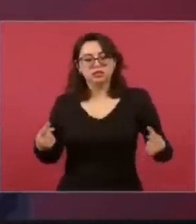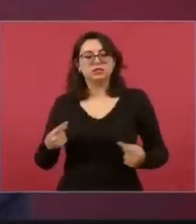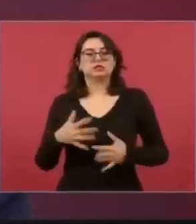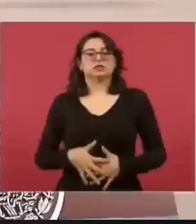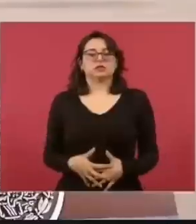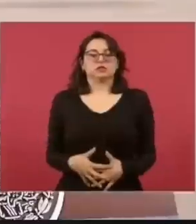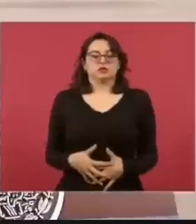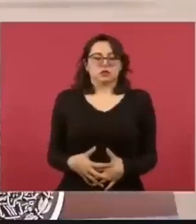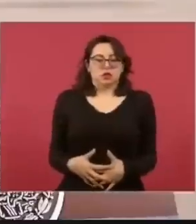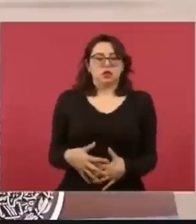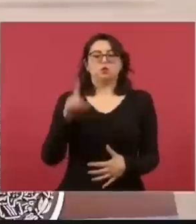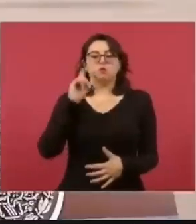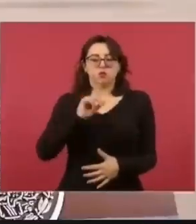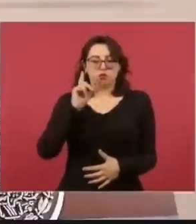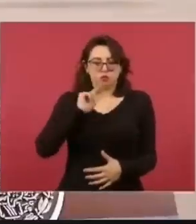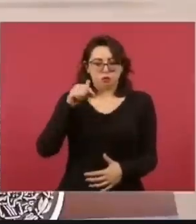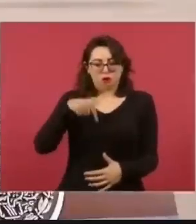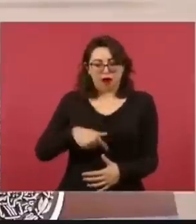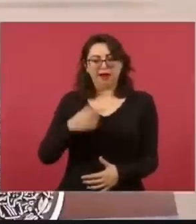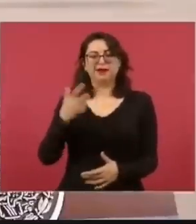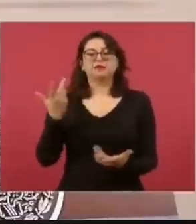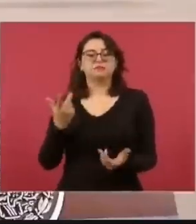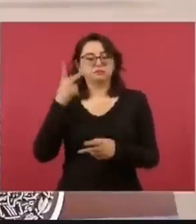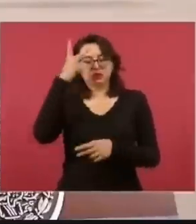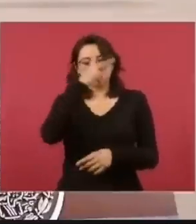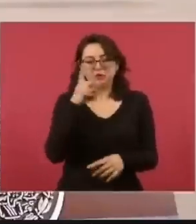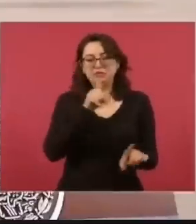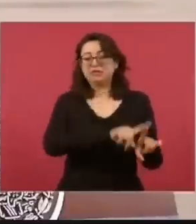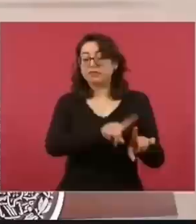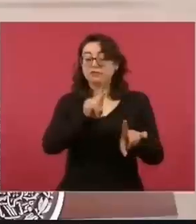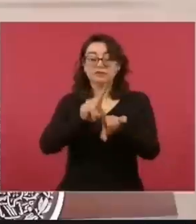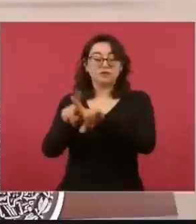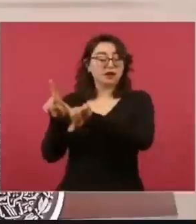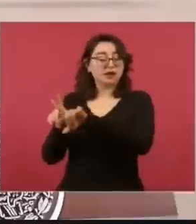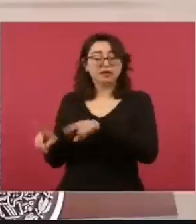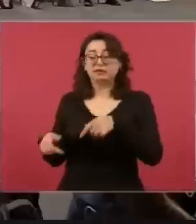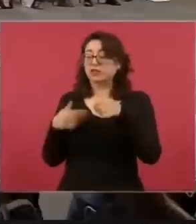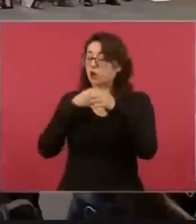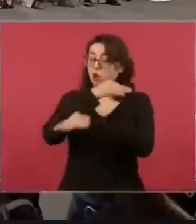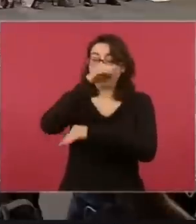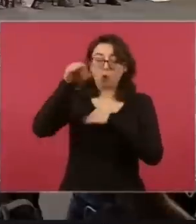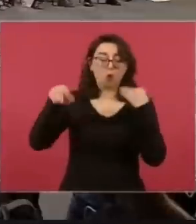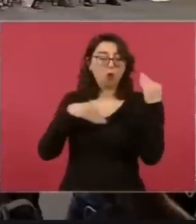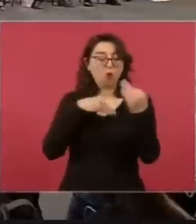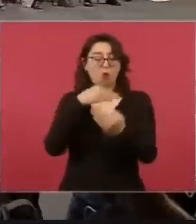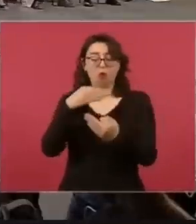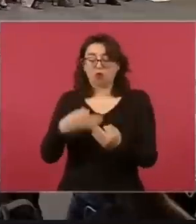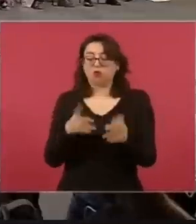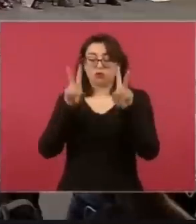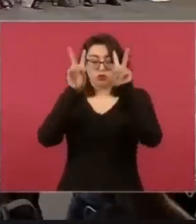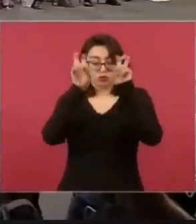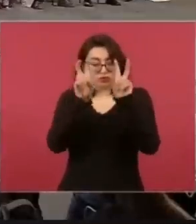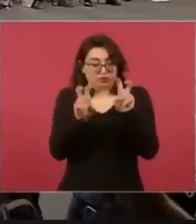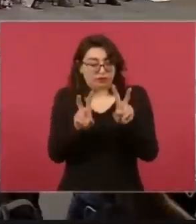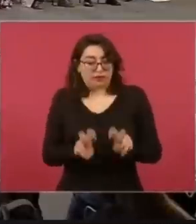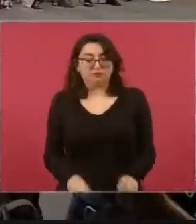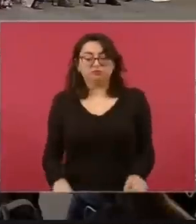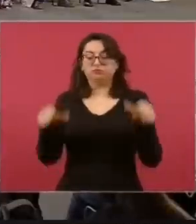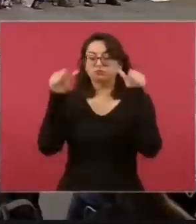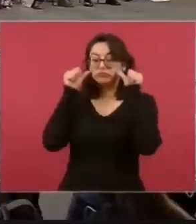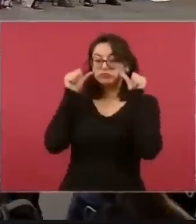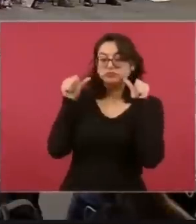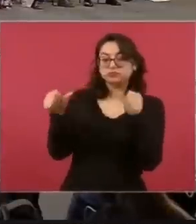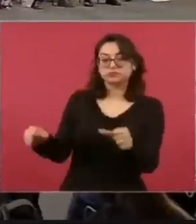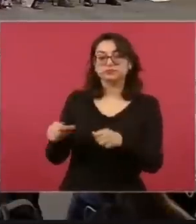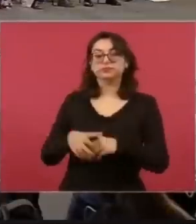psiquiatría odontología y ortodoncia también se han realizado veintiún mil estudios de diagnóstico en todo este en este